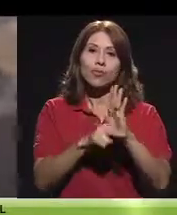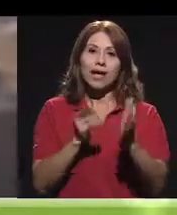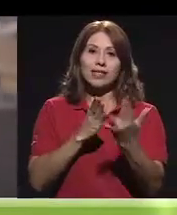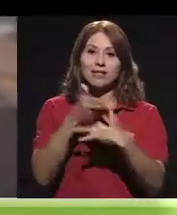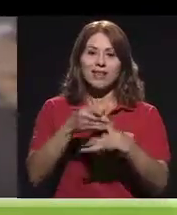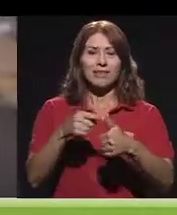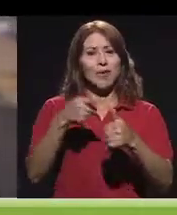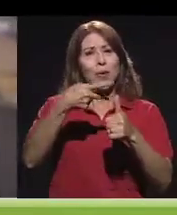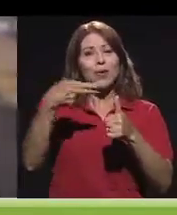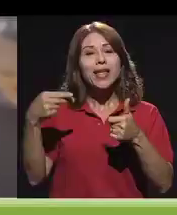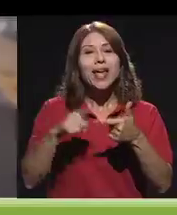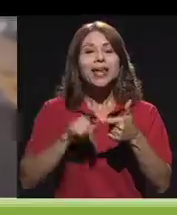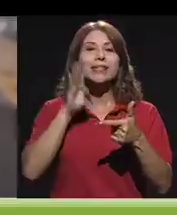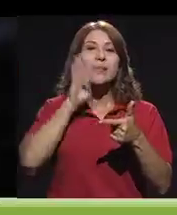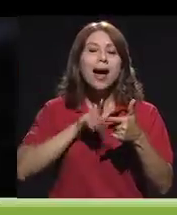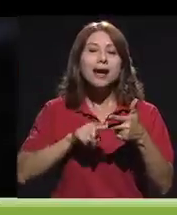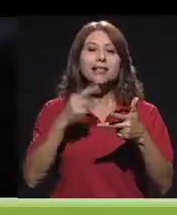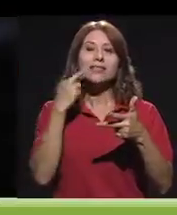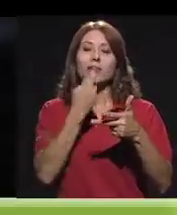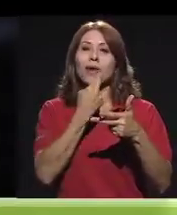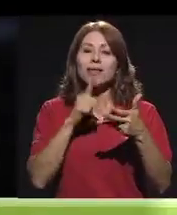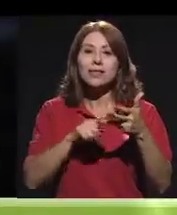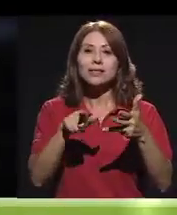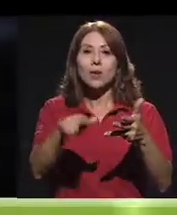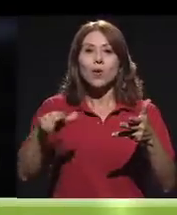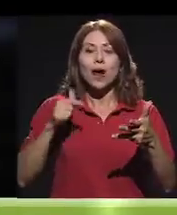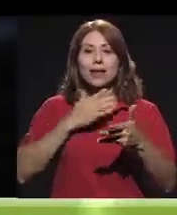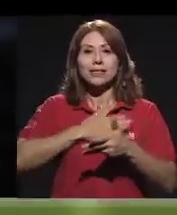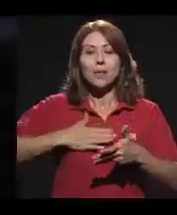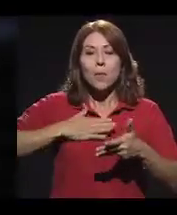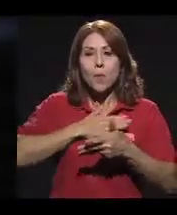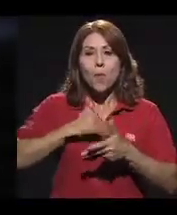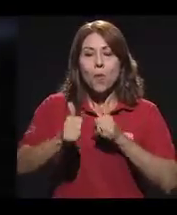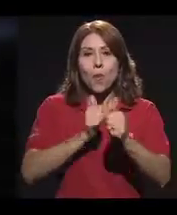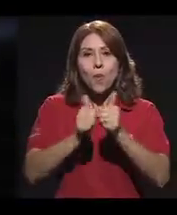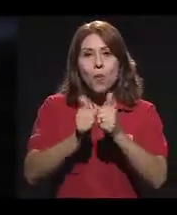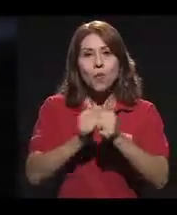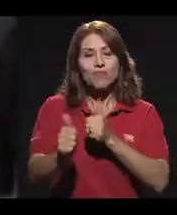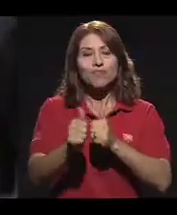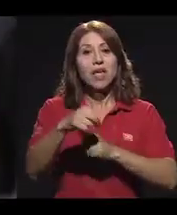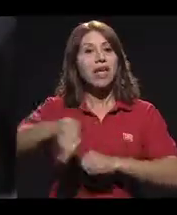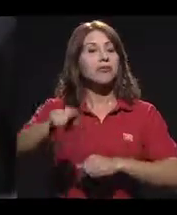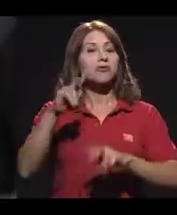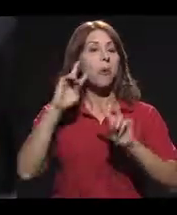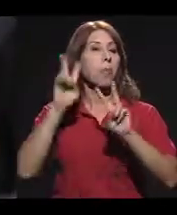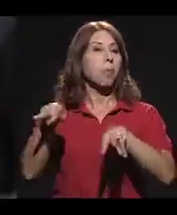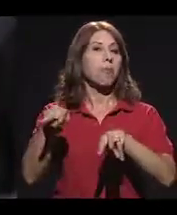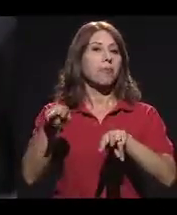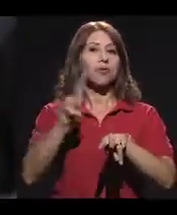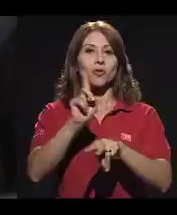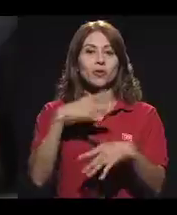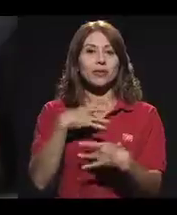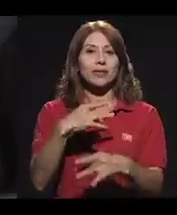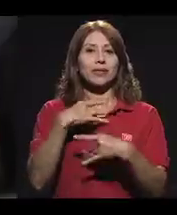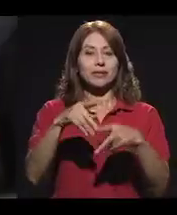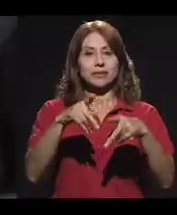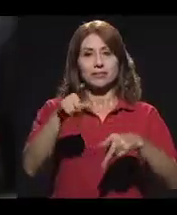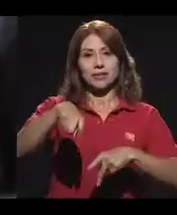hoteles, bares, restaurantes y centros deportivos y de recreación ignoran las necesidades de la población con